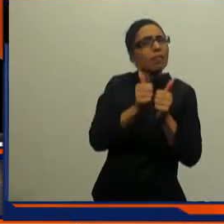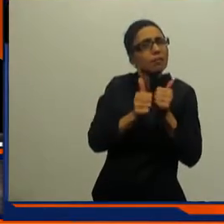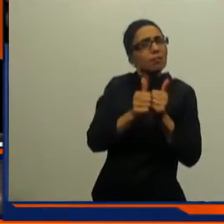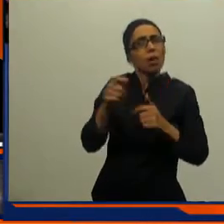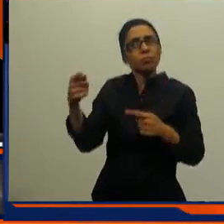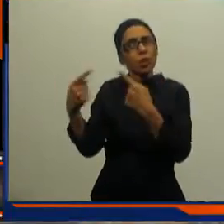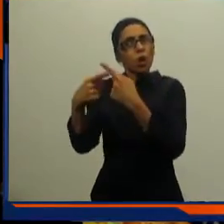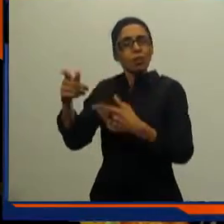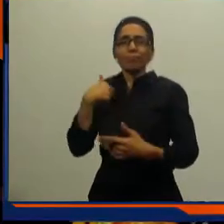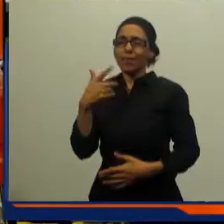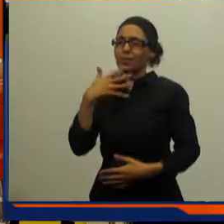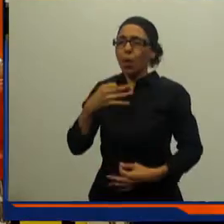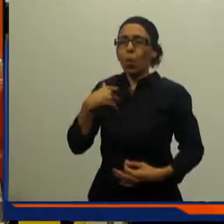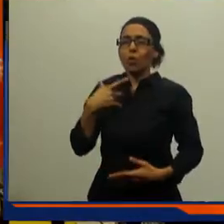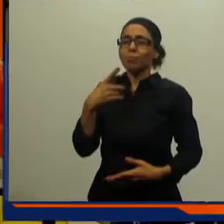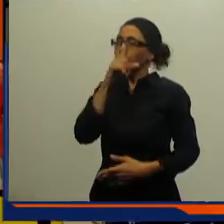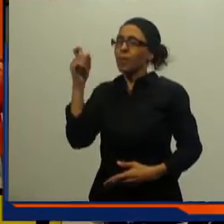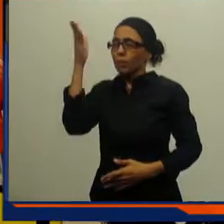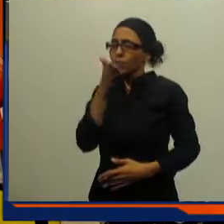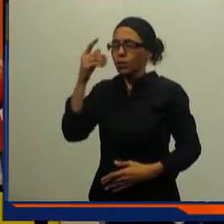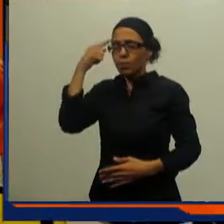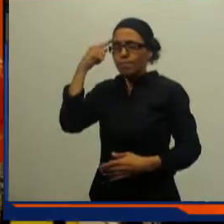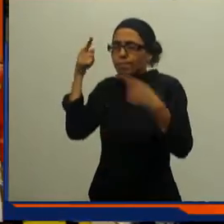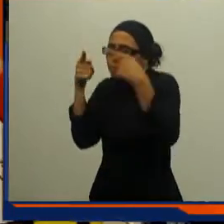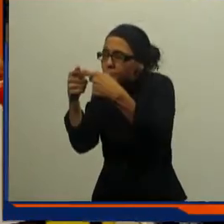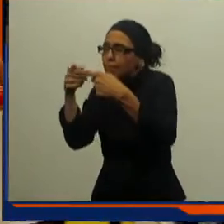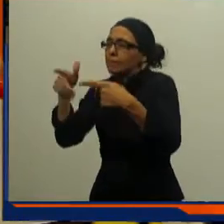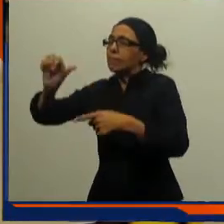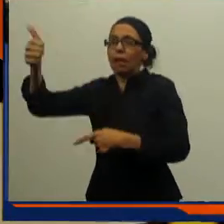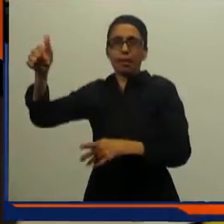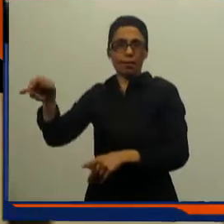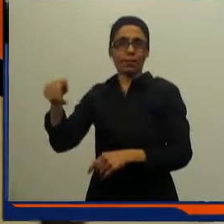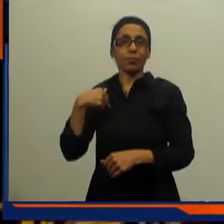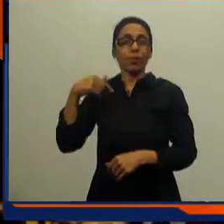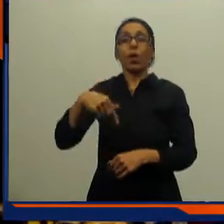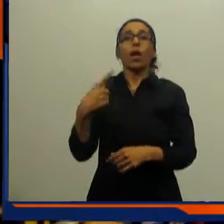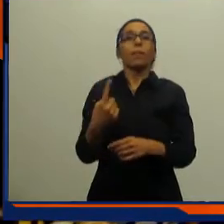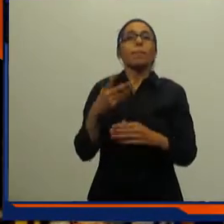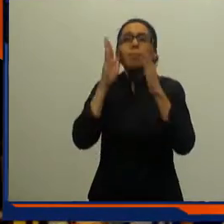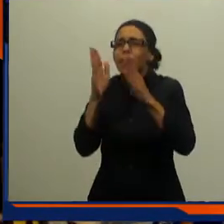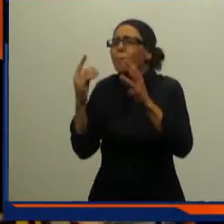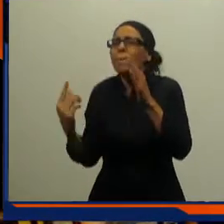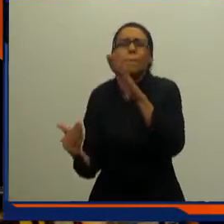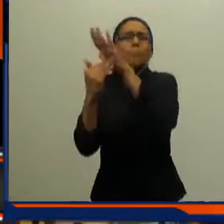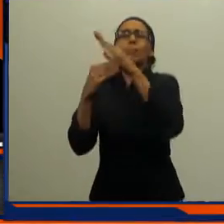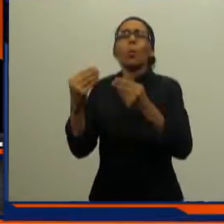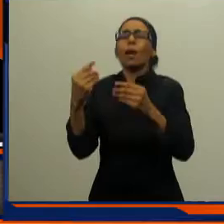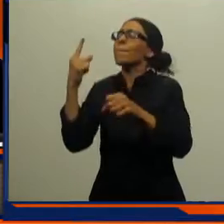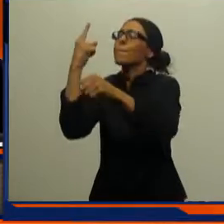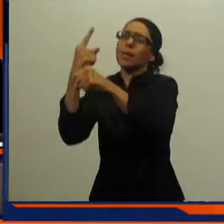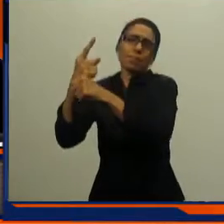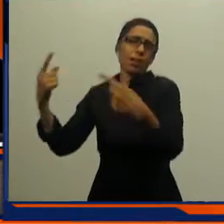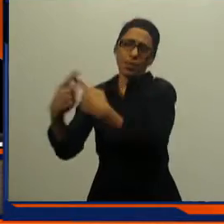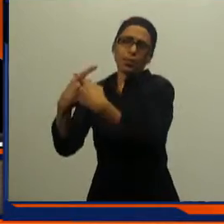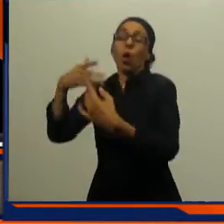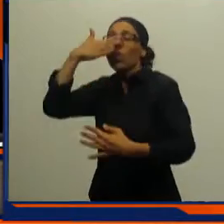con la mente 100% metidos en este Mundial. Creo que el objetivo principal nuestro hoy en día es el primer partido y, bueno, a partir de ahí, yendo